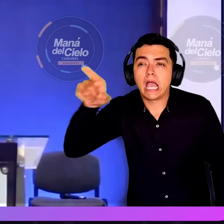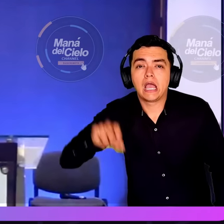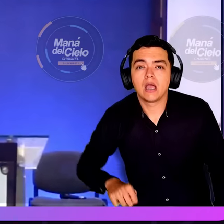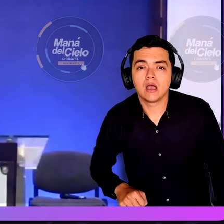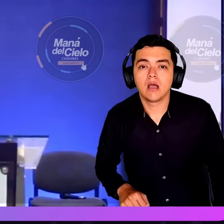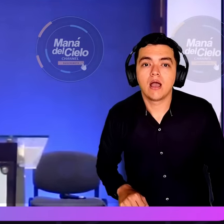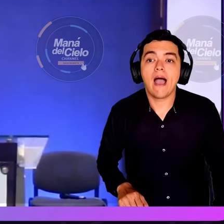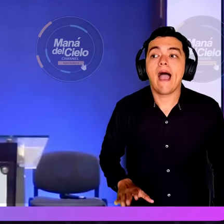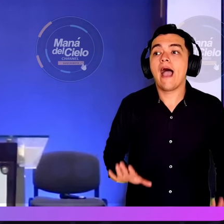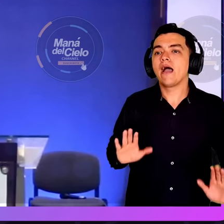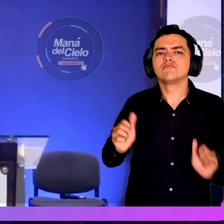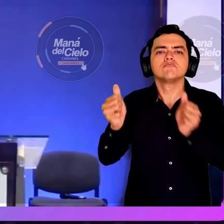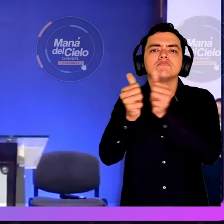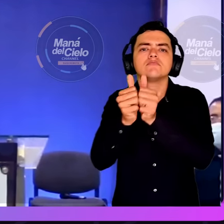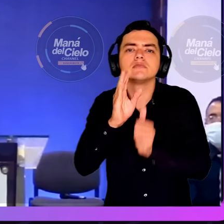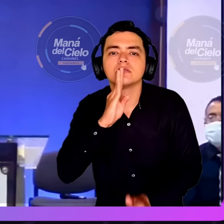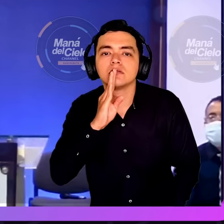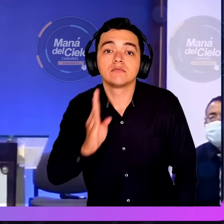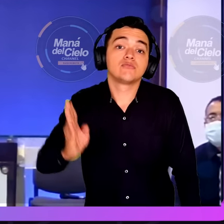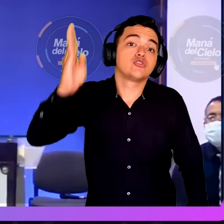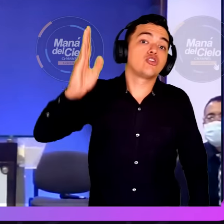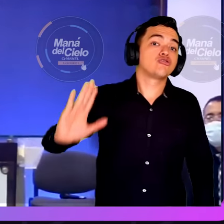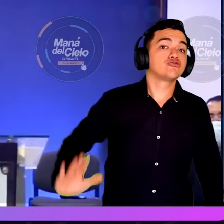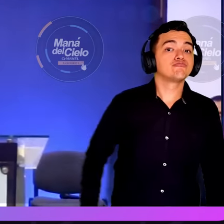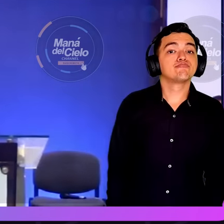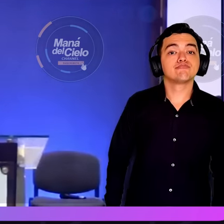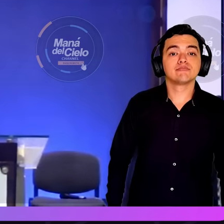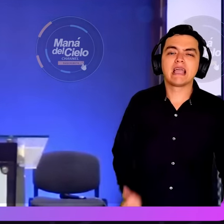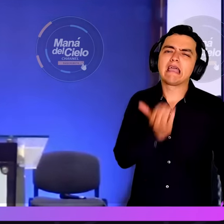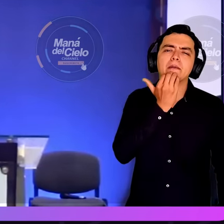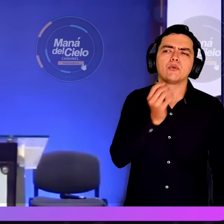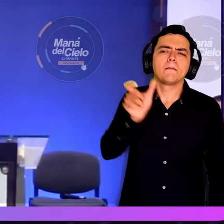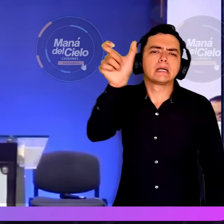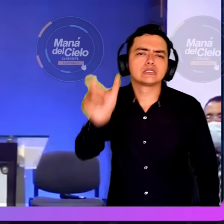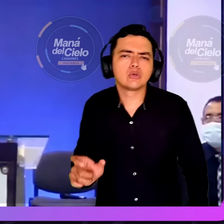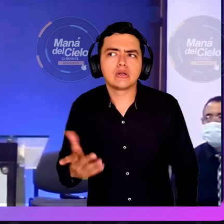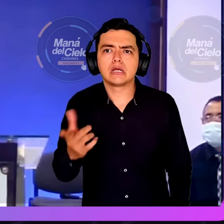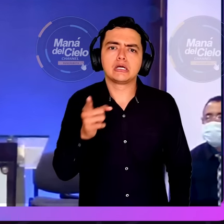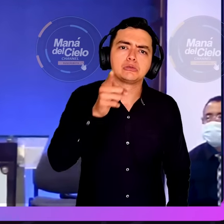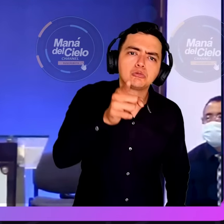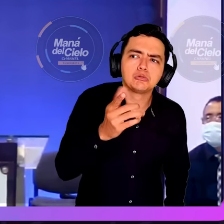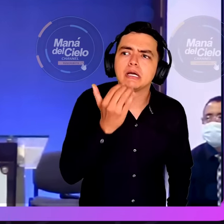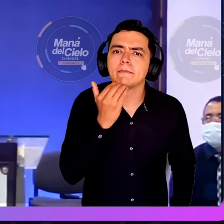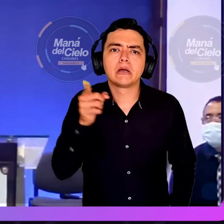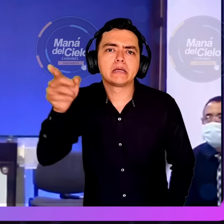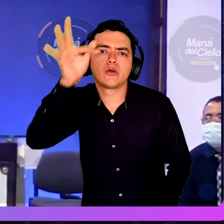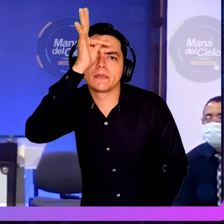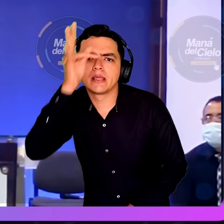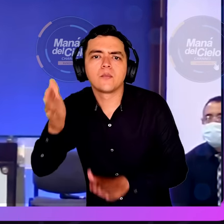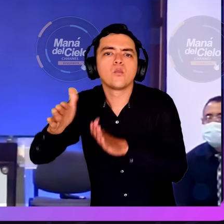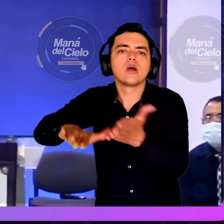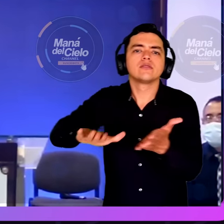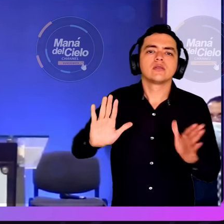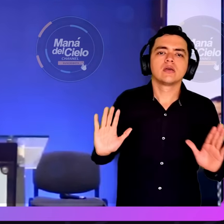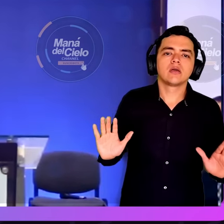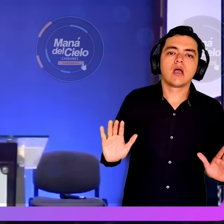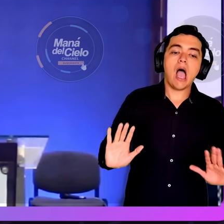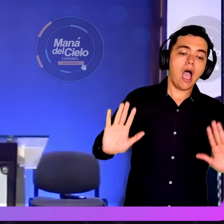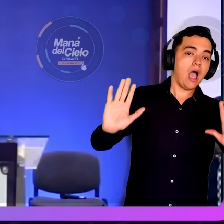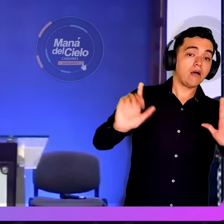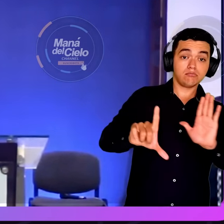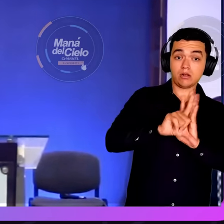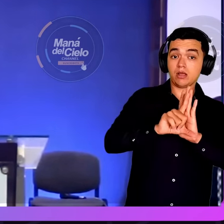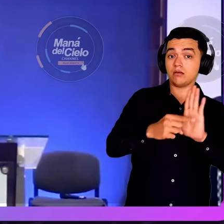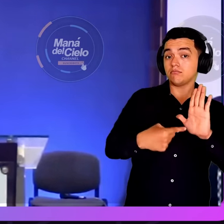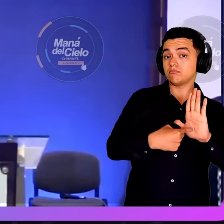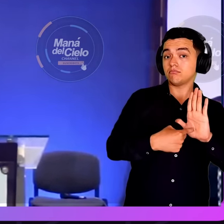veces a la gente, a tener a todo el mundo contento. Y mire usted, cuando una persona se muere, cuando uno lo llevan a una UCI, ¿quién es el único